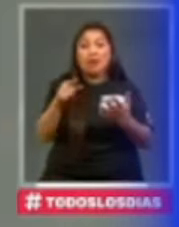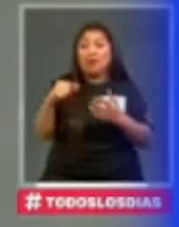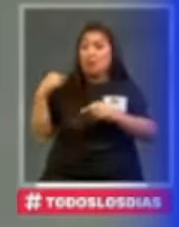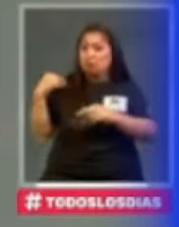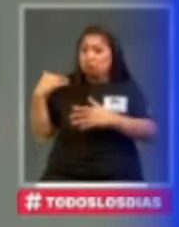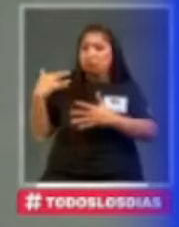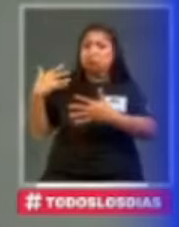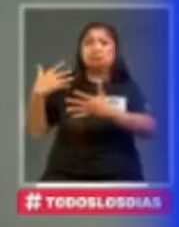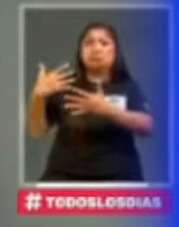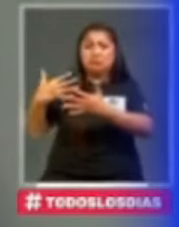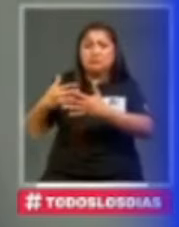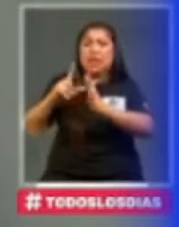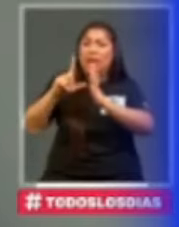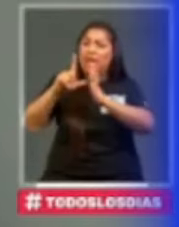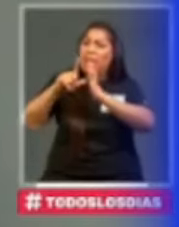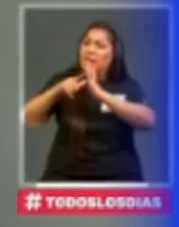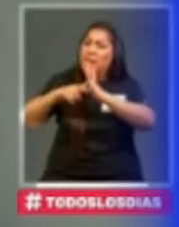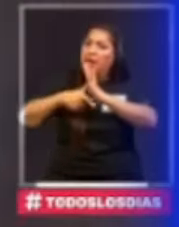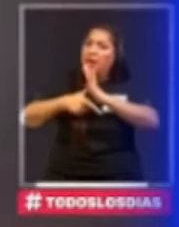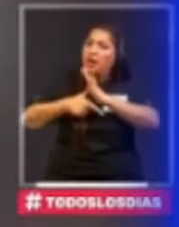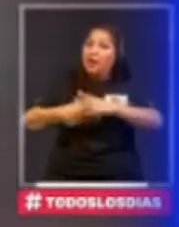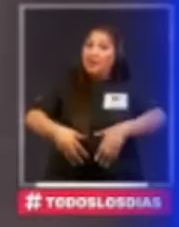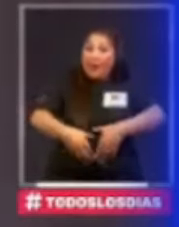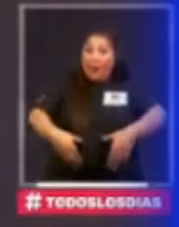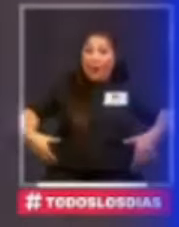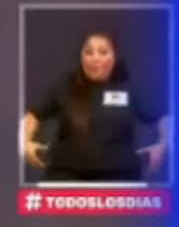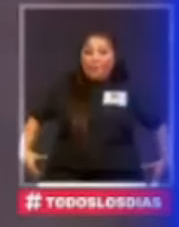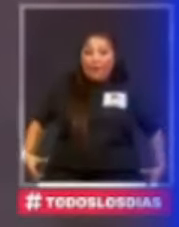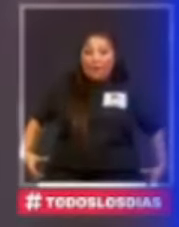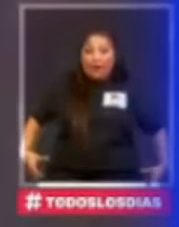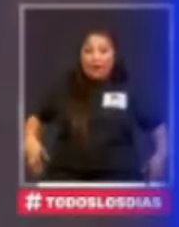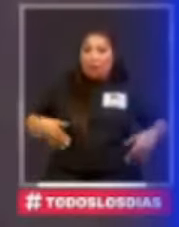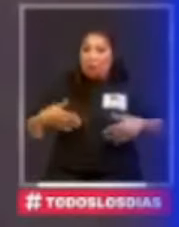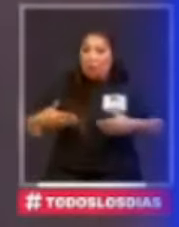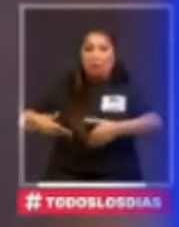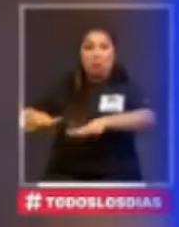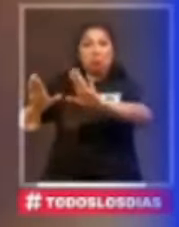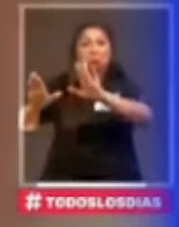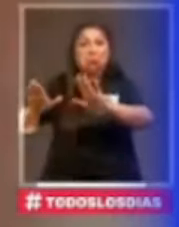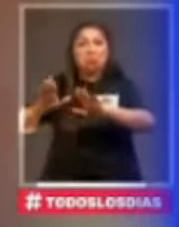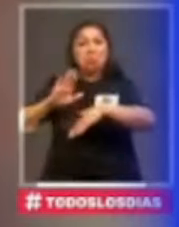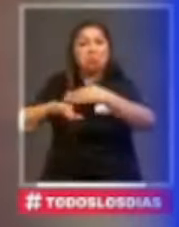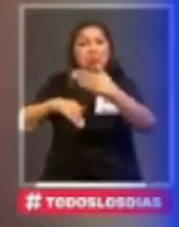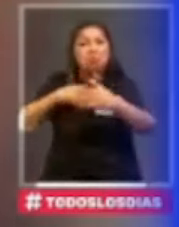tiempo. Lentamente empezó a dejar los pañales, sacamos la gastrostomía, empezó a comer por boca.